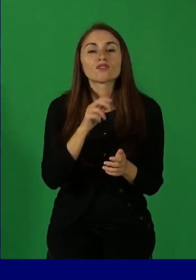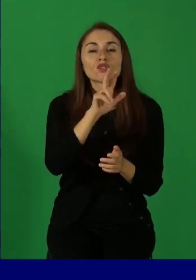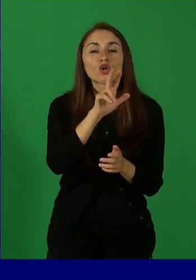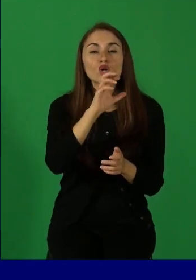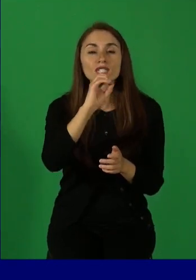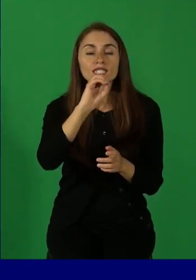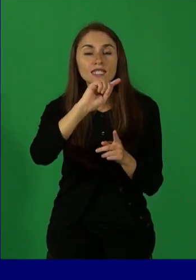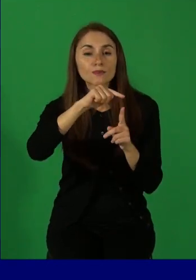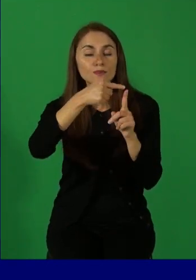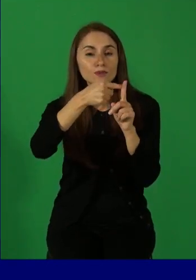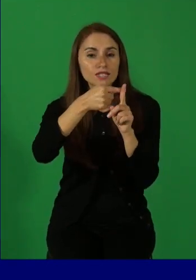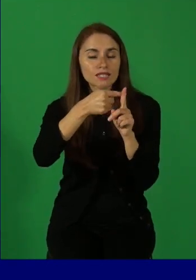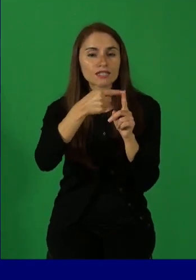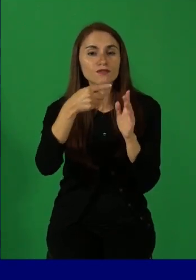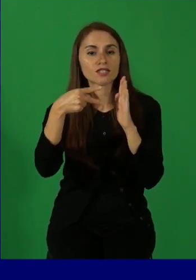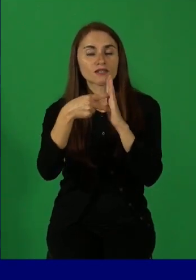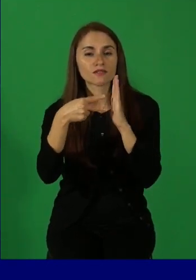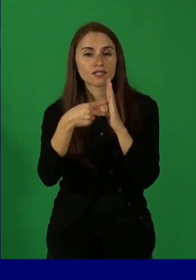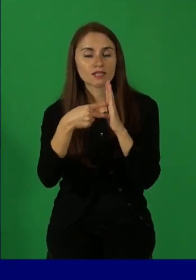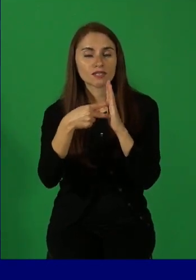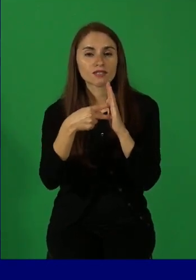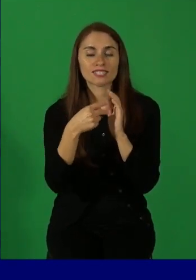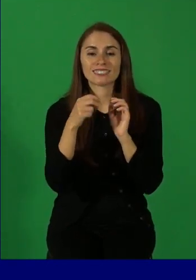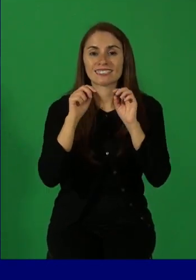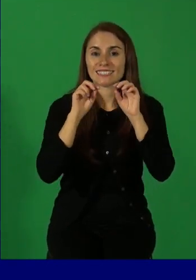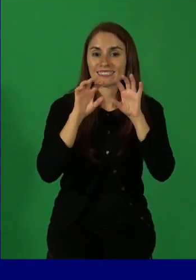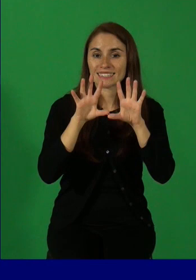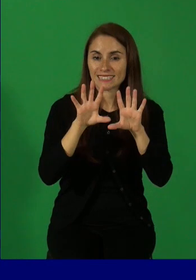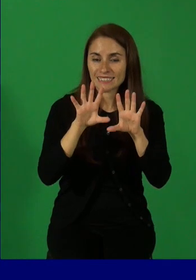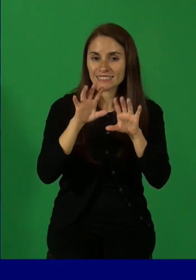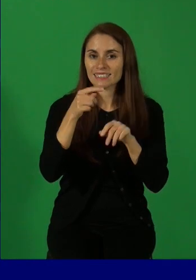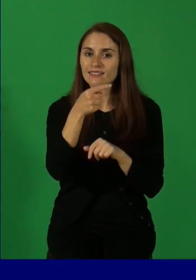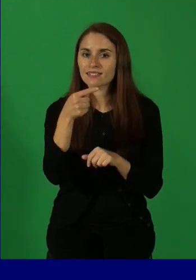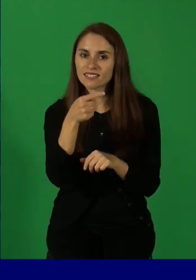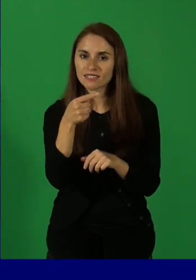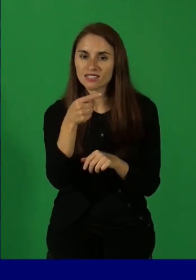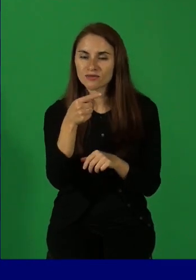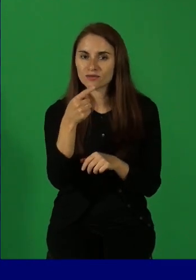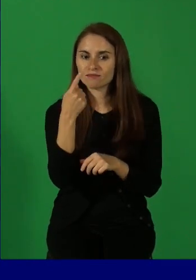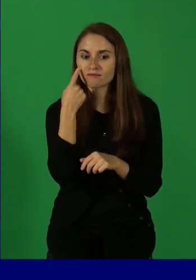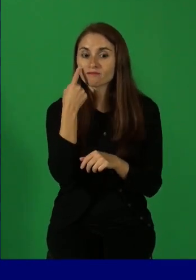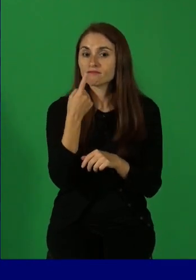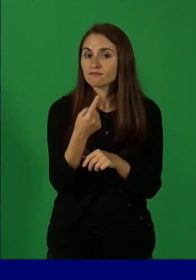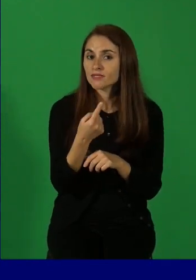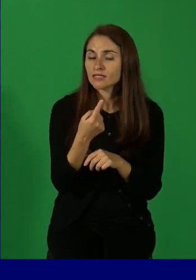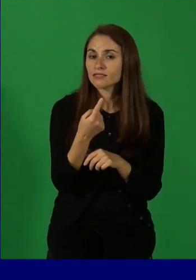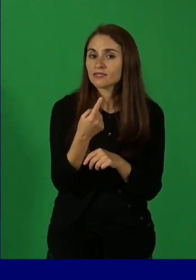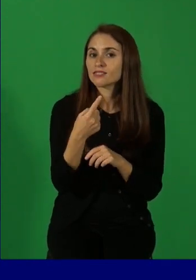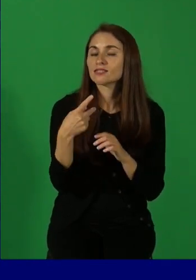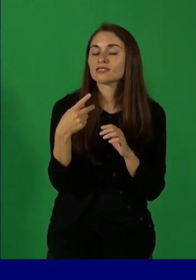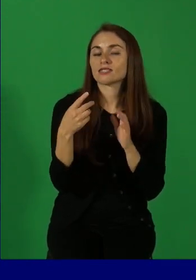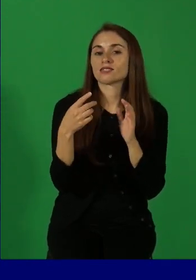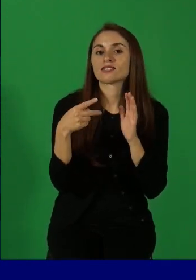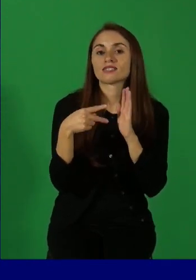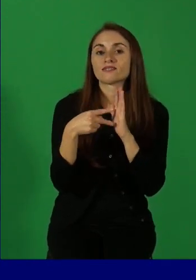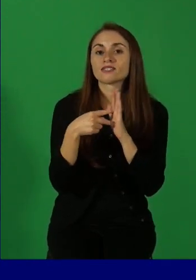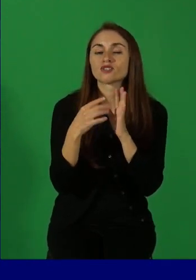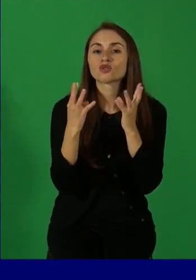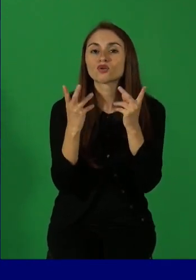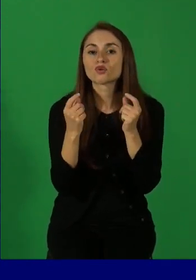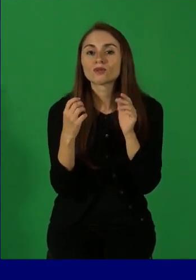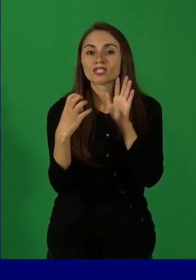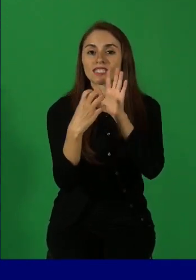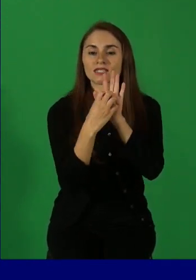80 positivo dividido en 10 negativo. Estamos dividiendo números con